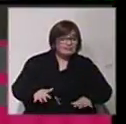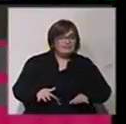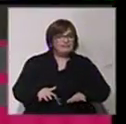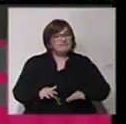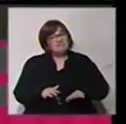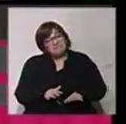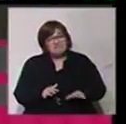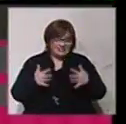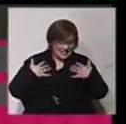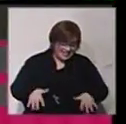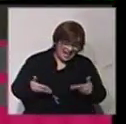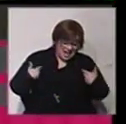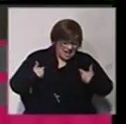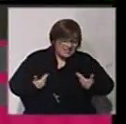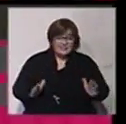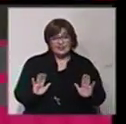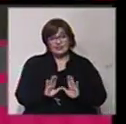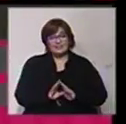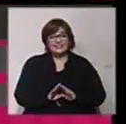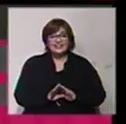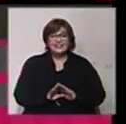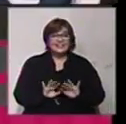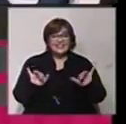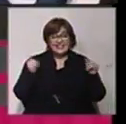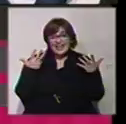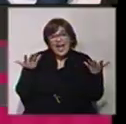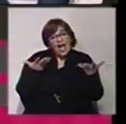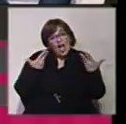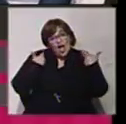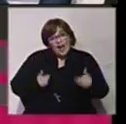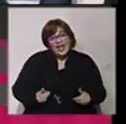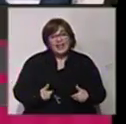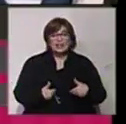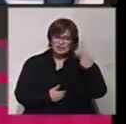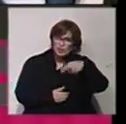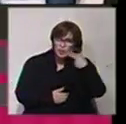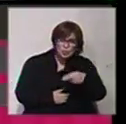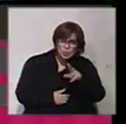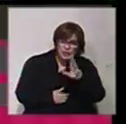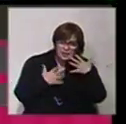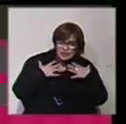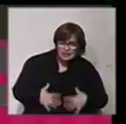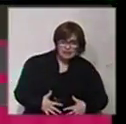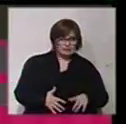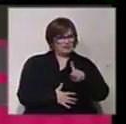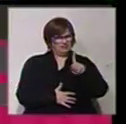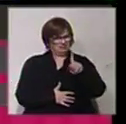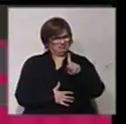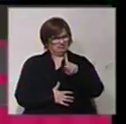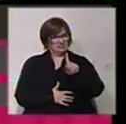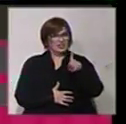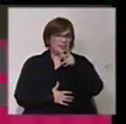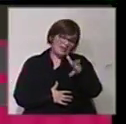Bueno, así. ¿No sos? No. ¿Estás disfrazado en este Más momento? O menos. ¿Nunca te disfrazaste? No, creo ¿No? que no. No, para eso tengo a mi